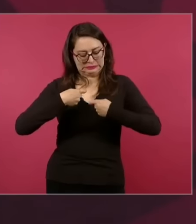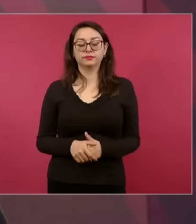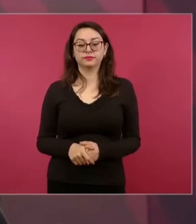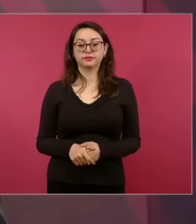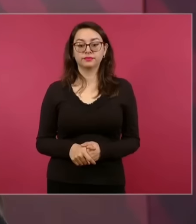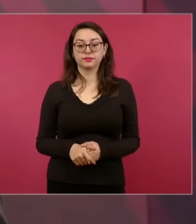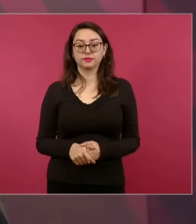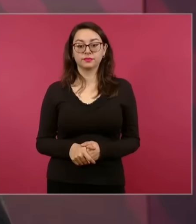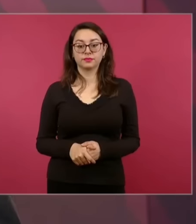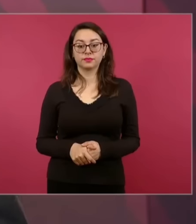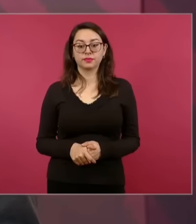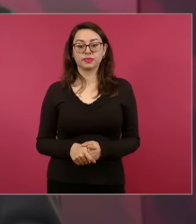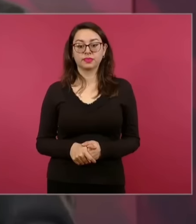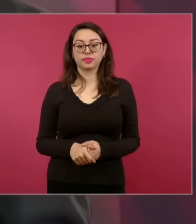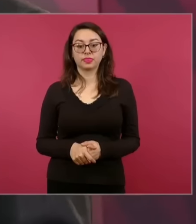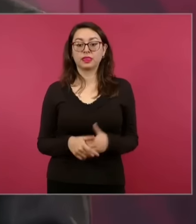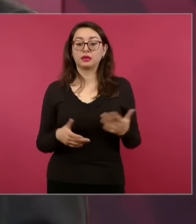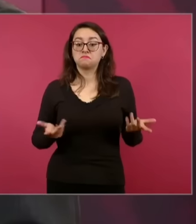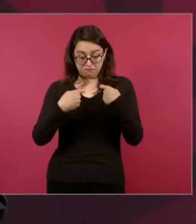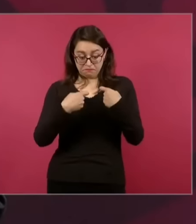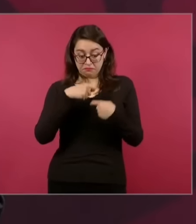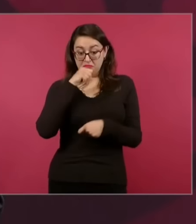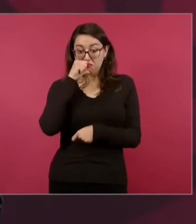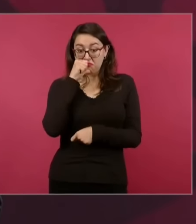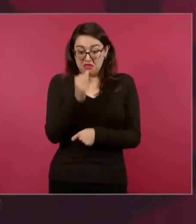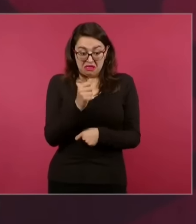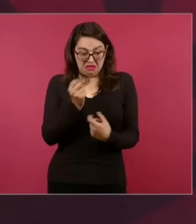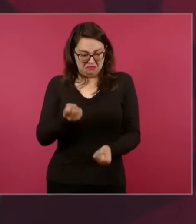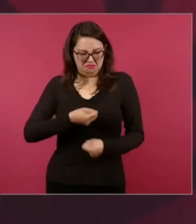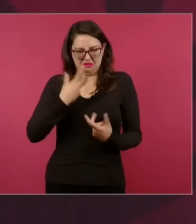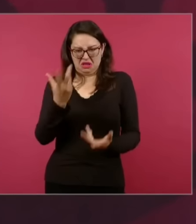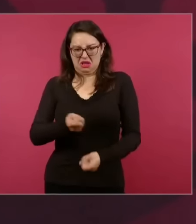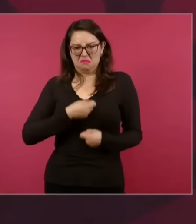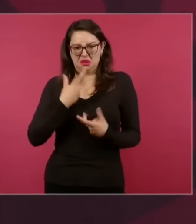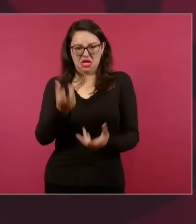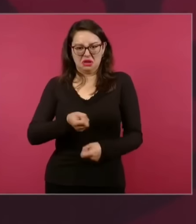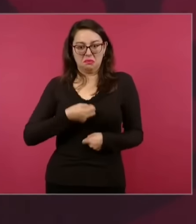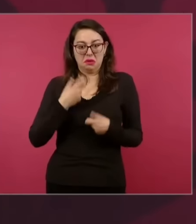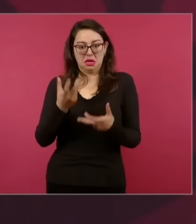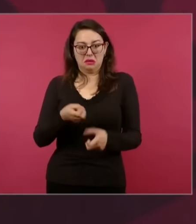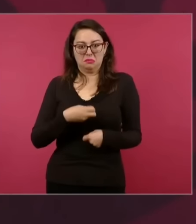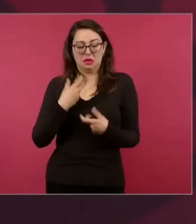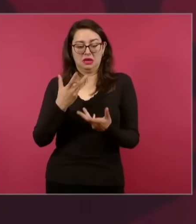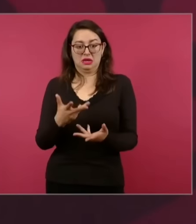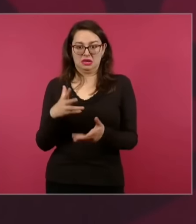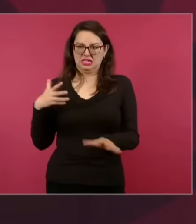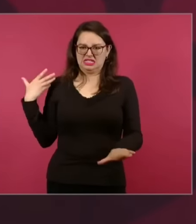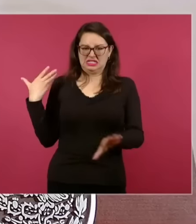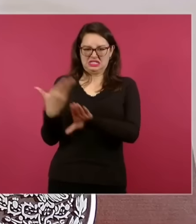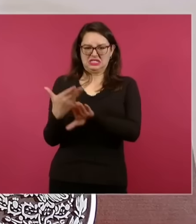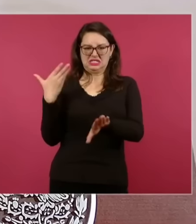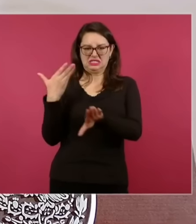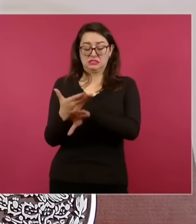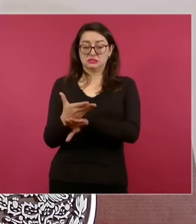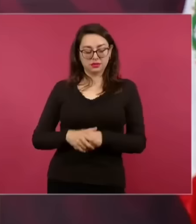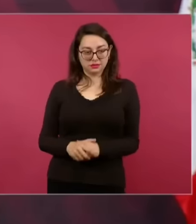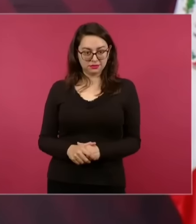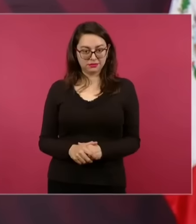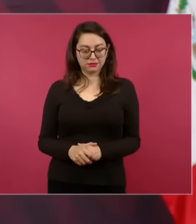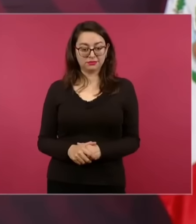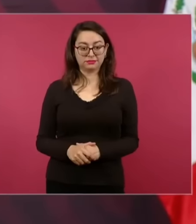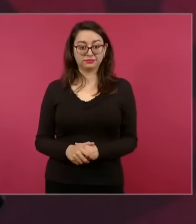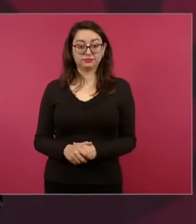excederse, porque si no tiene un efecto opuesto, contrario, lo que llaman efecto de boomerang,